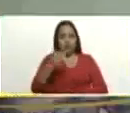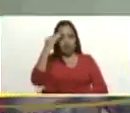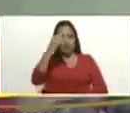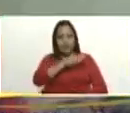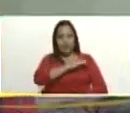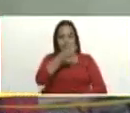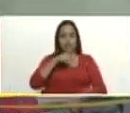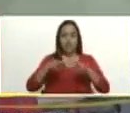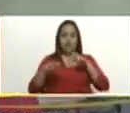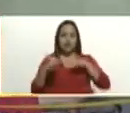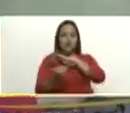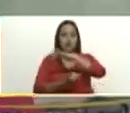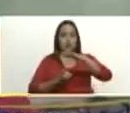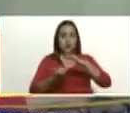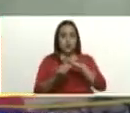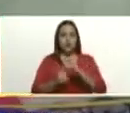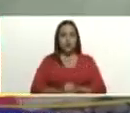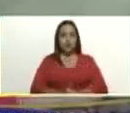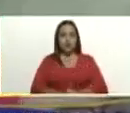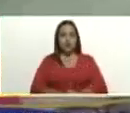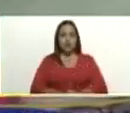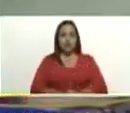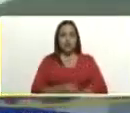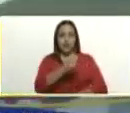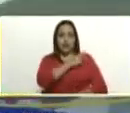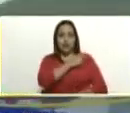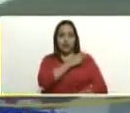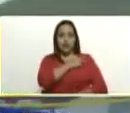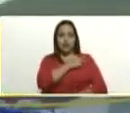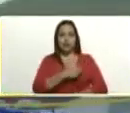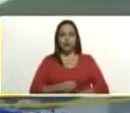de Relaciones Institucionales y Opinión de Venevisión.